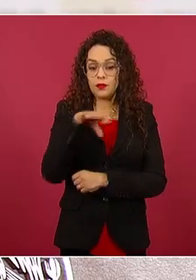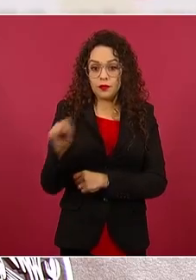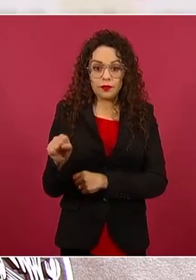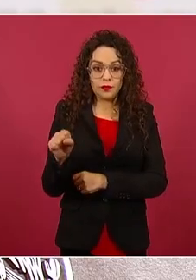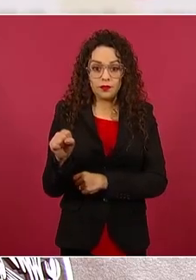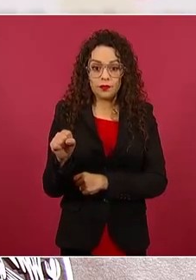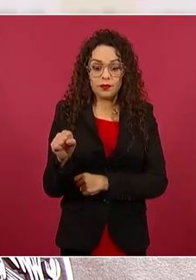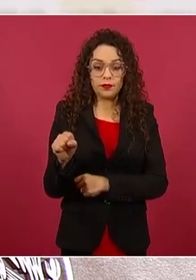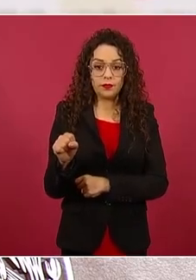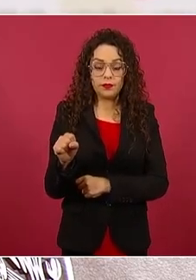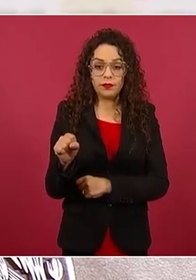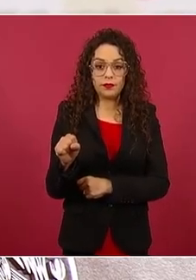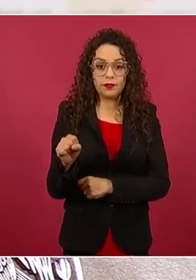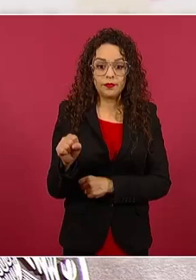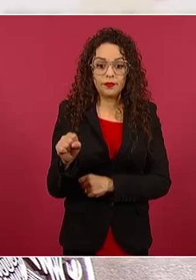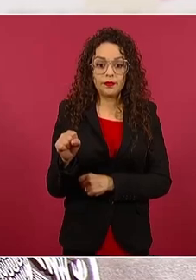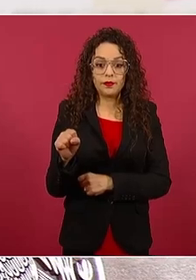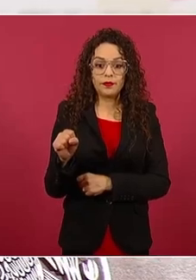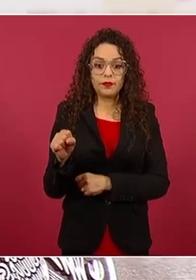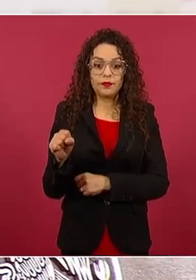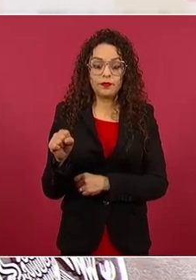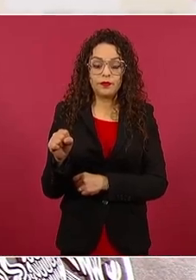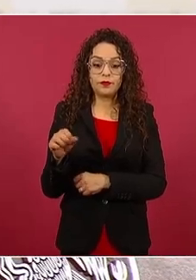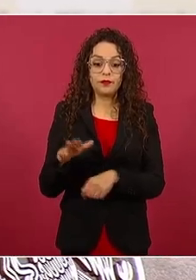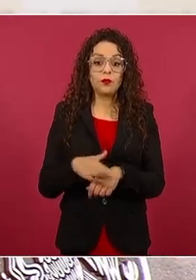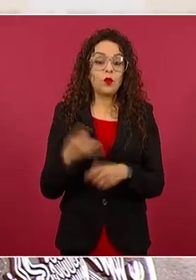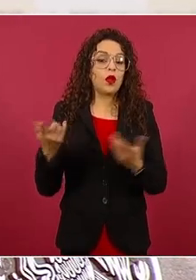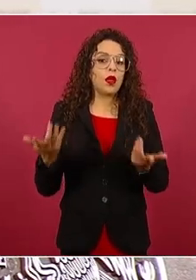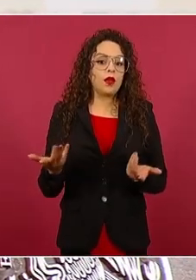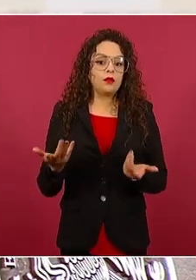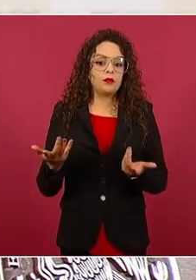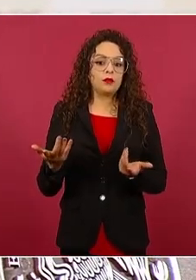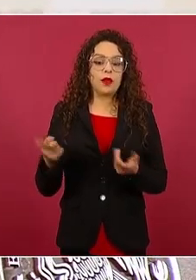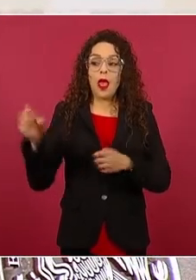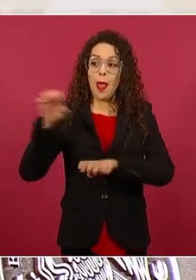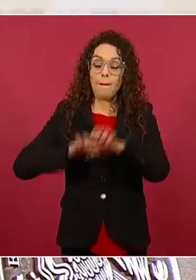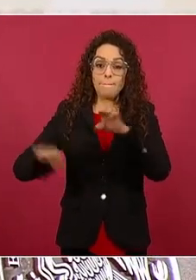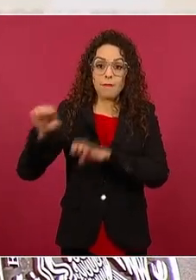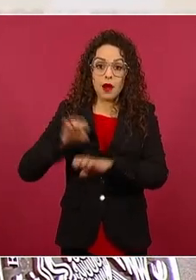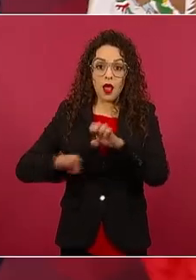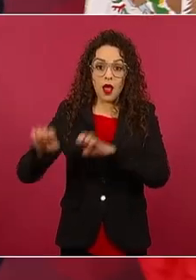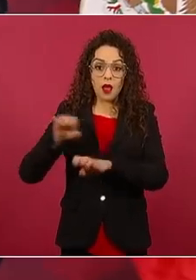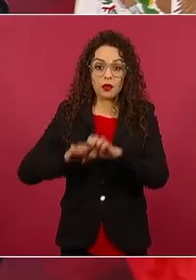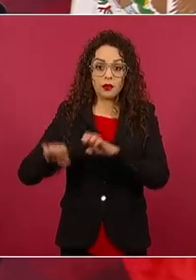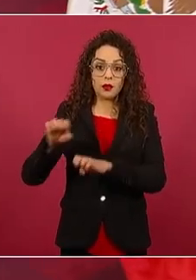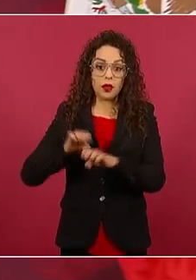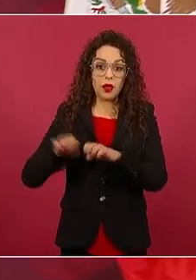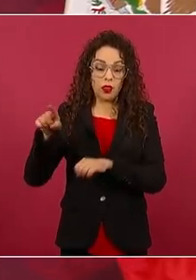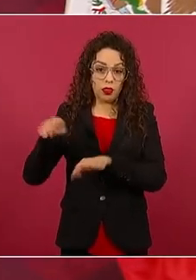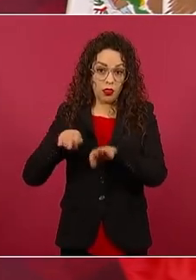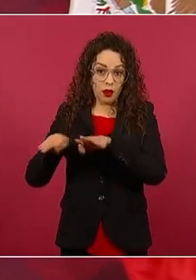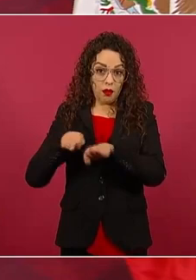Porque quienes trabajan en empresas de comunicación,